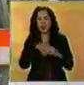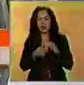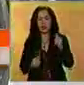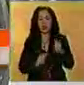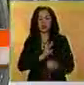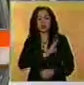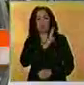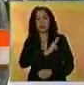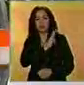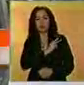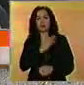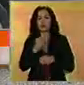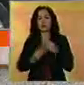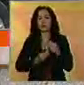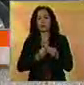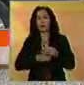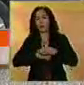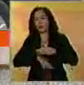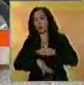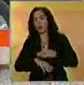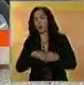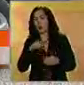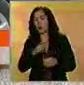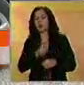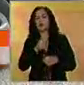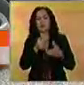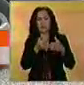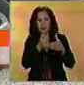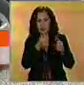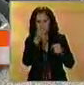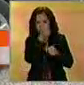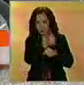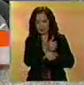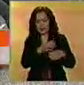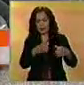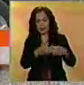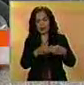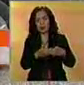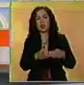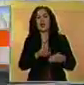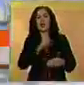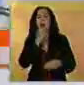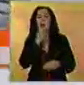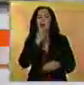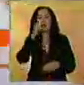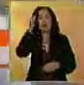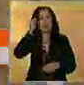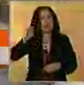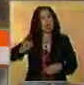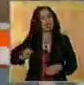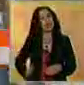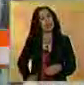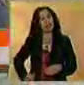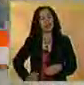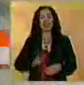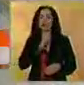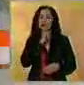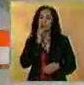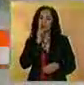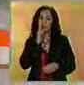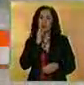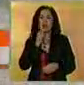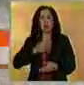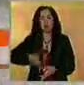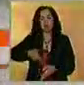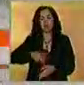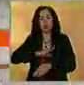carro lujoso. Al revisar sus antecedentes resultaron ser miembros de la banda del Valenciano y el Shakira. Tienen prontuario por porte ilícito